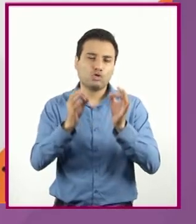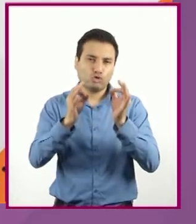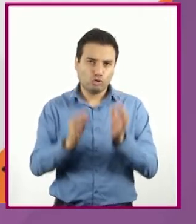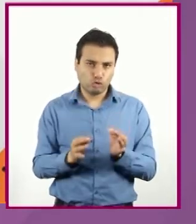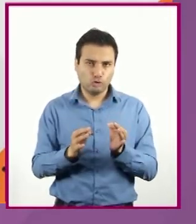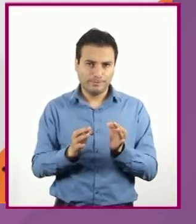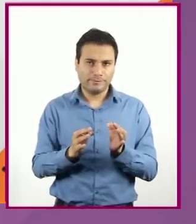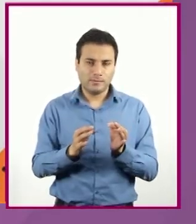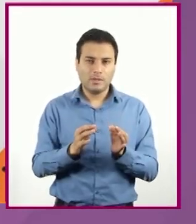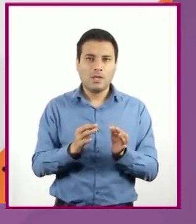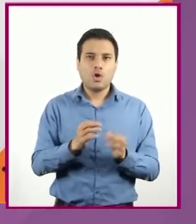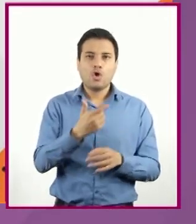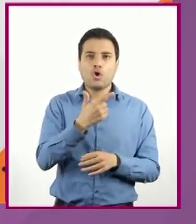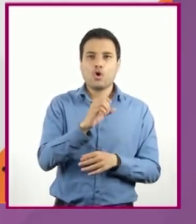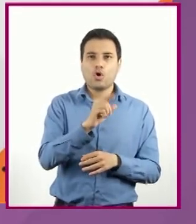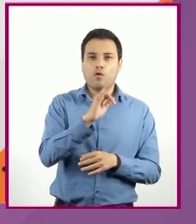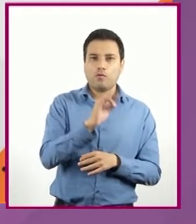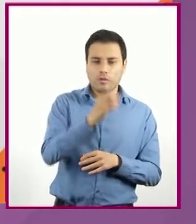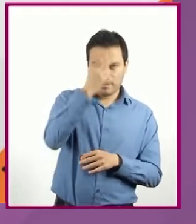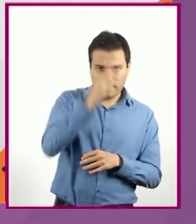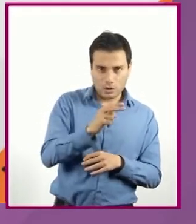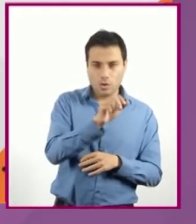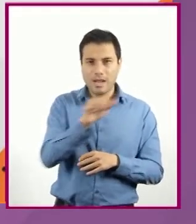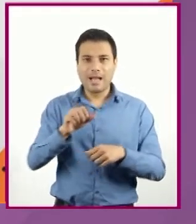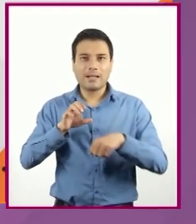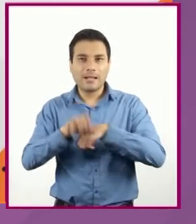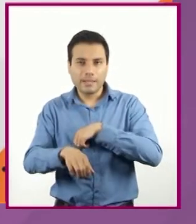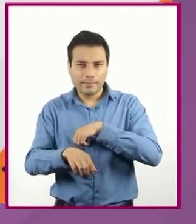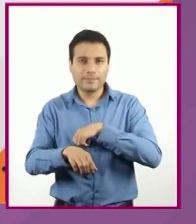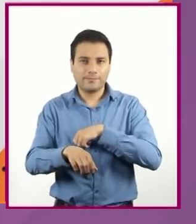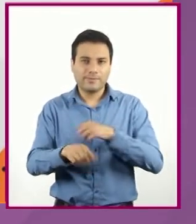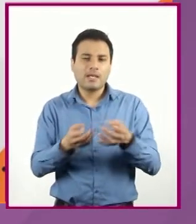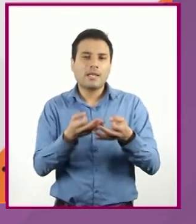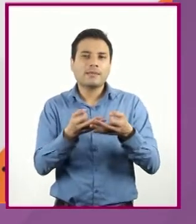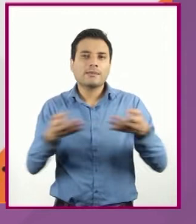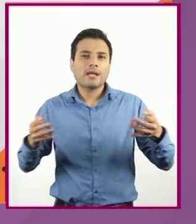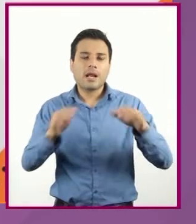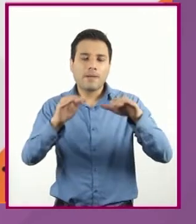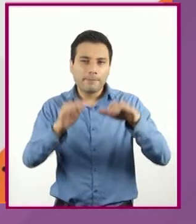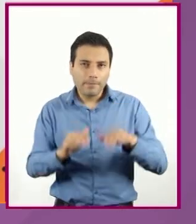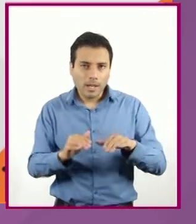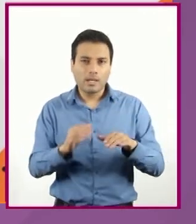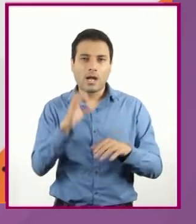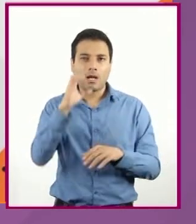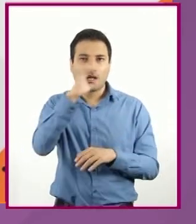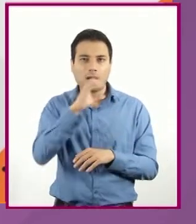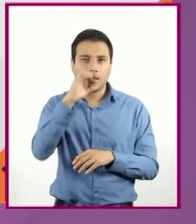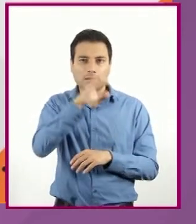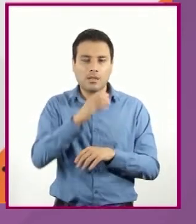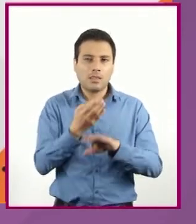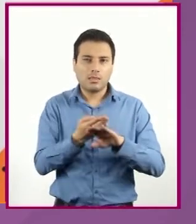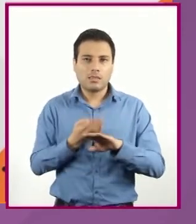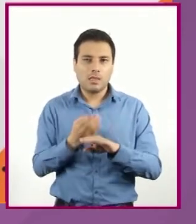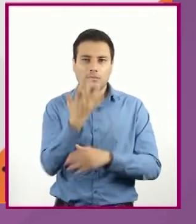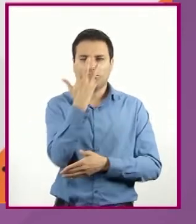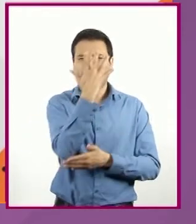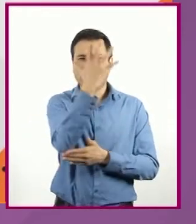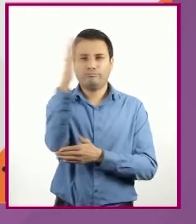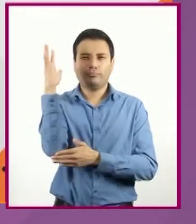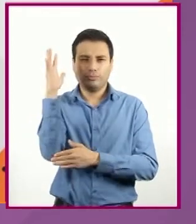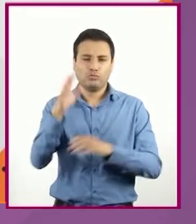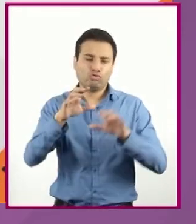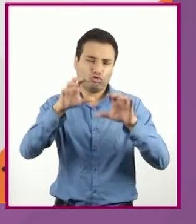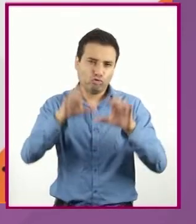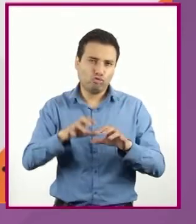de México al Caribe y su clima comprende zonas de tierras bajas, calientes y húmedas, de selva densa, alta y